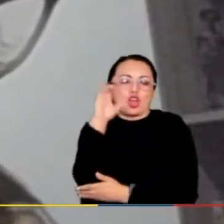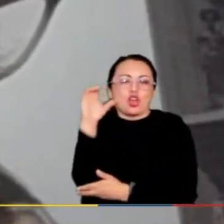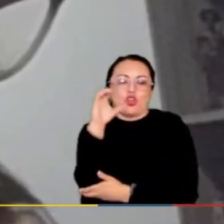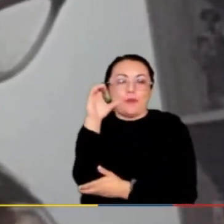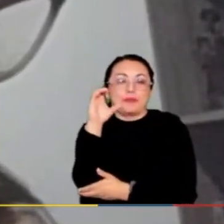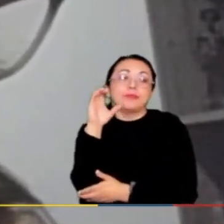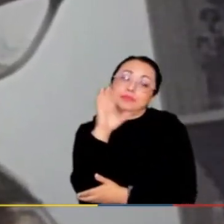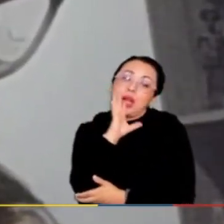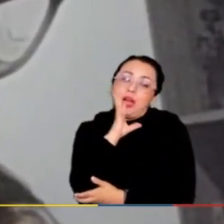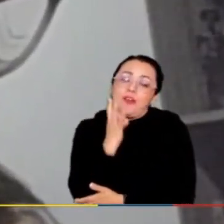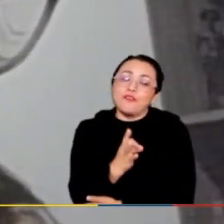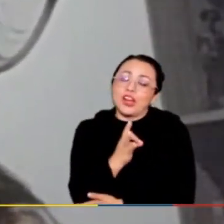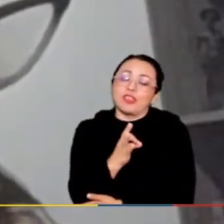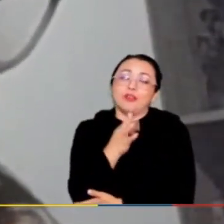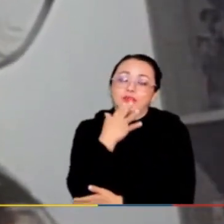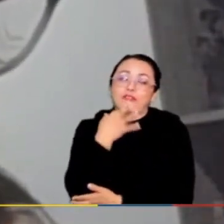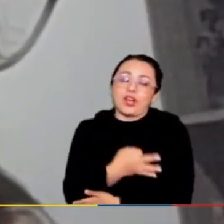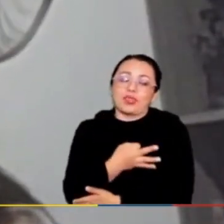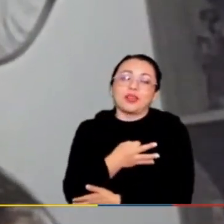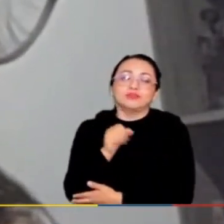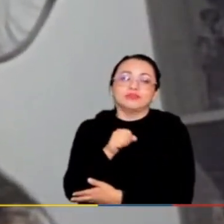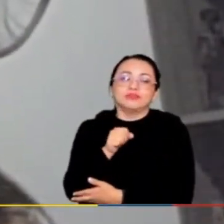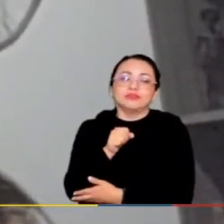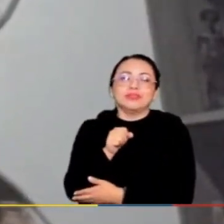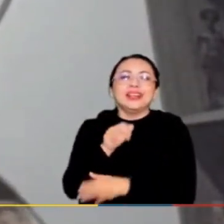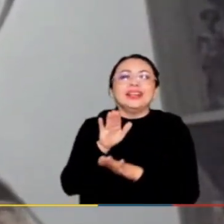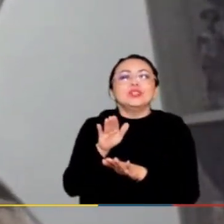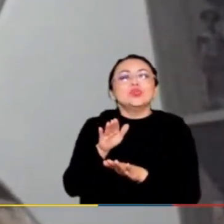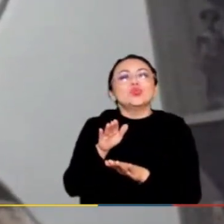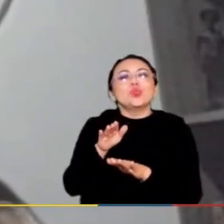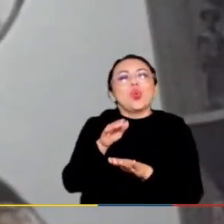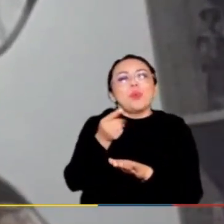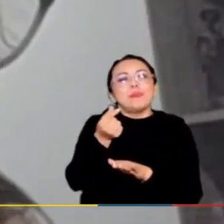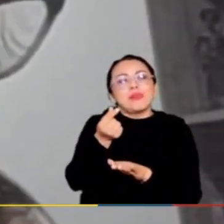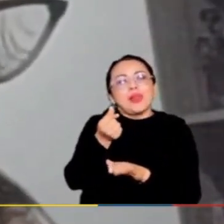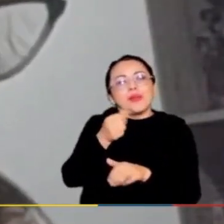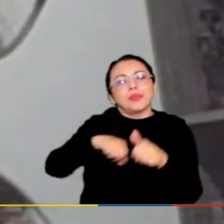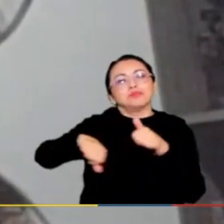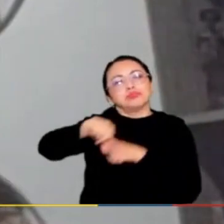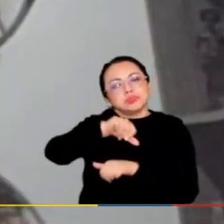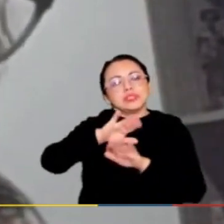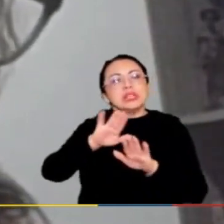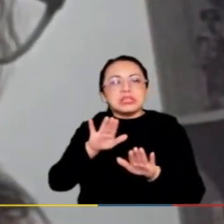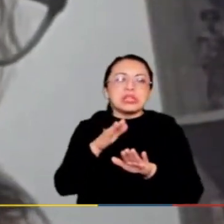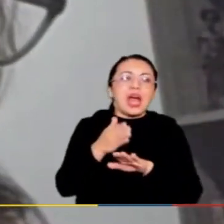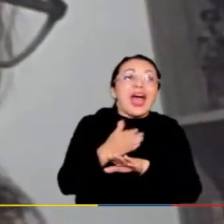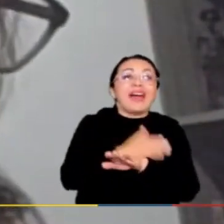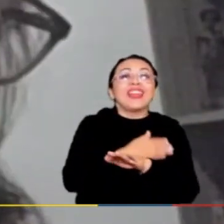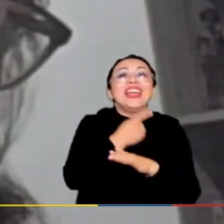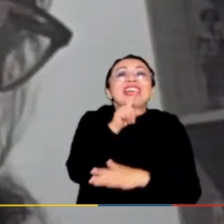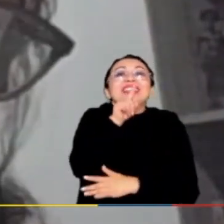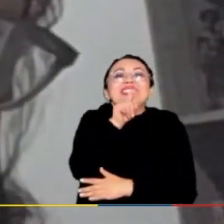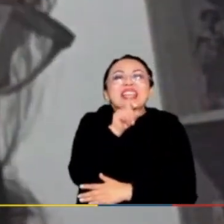a través de la mesa de dinero de Bancolombia fue adelantada la negociación de